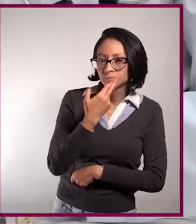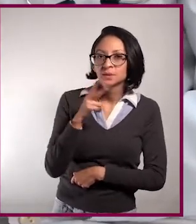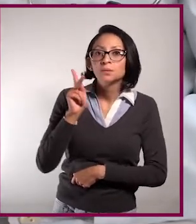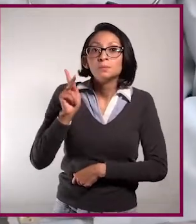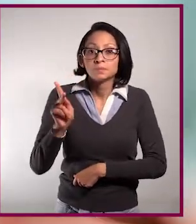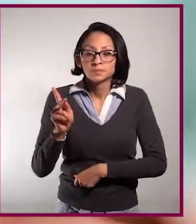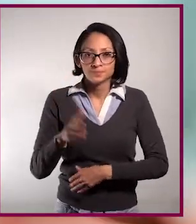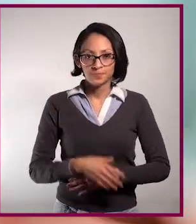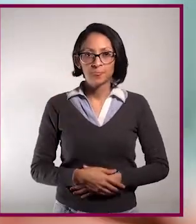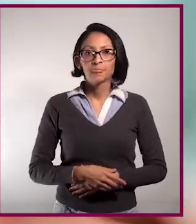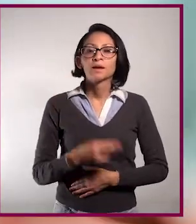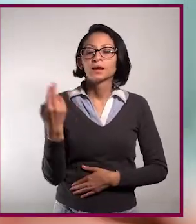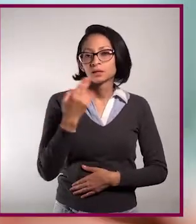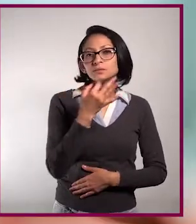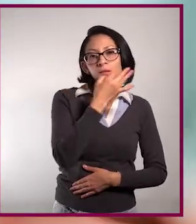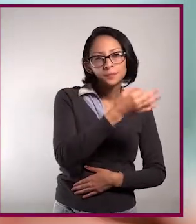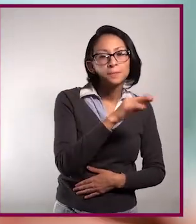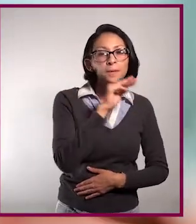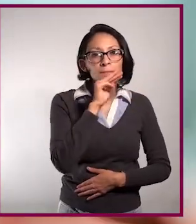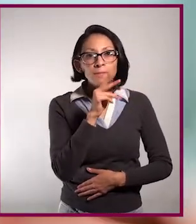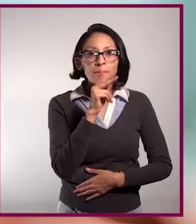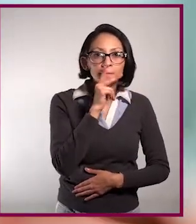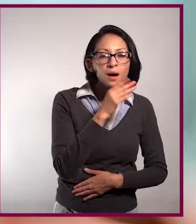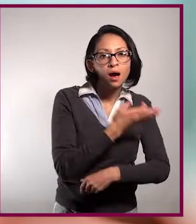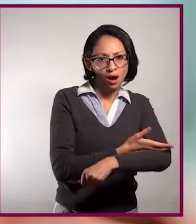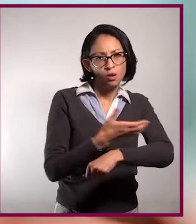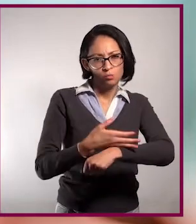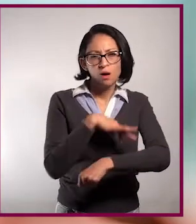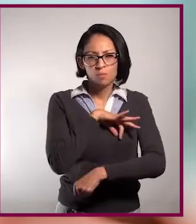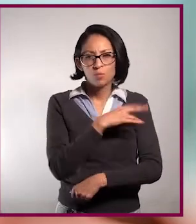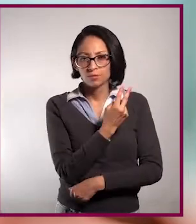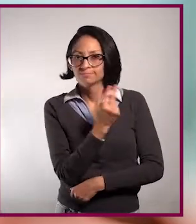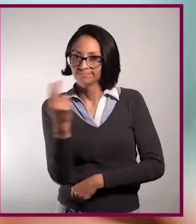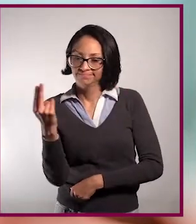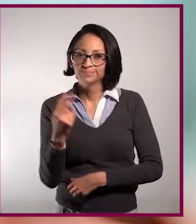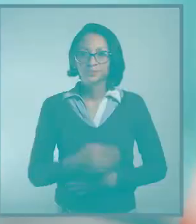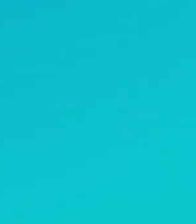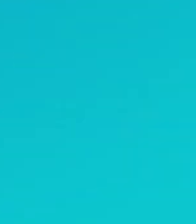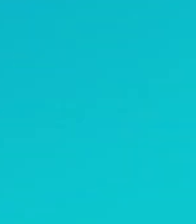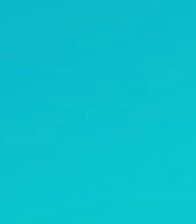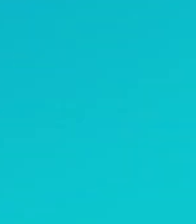ciclo menstrual. Pide a tu mamá, papá o familiar responsable que te acompañe.